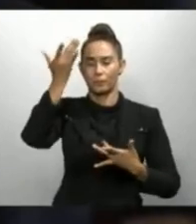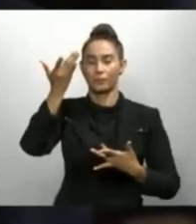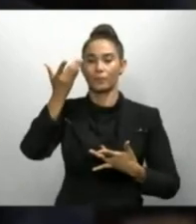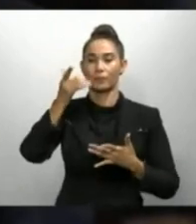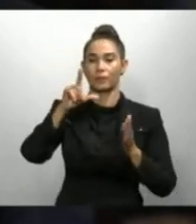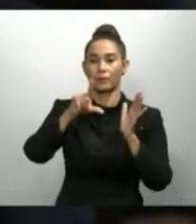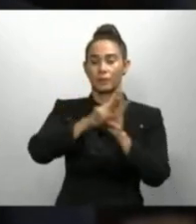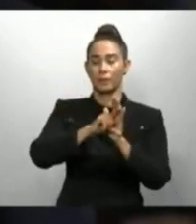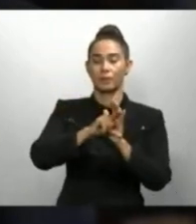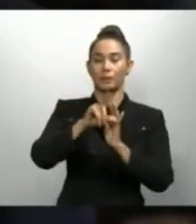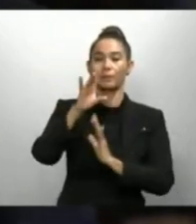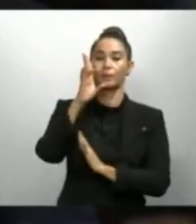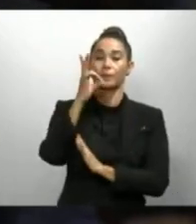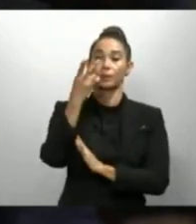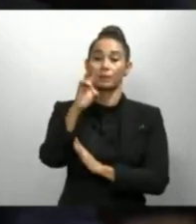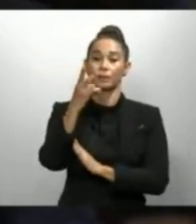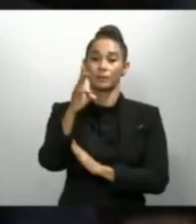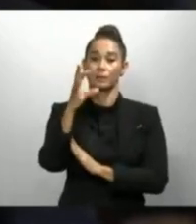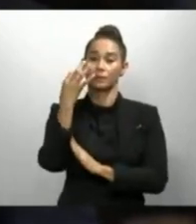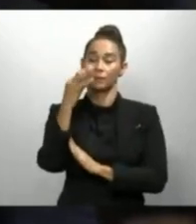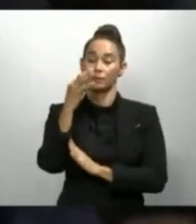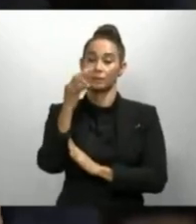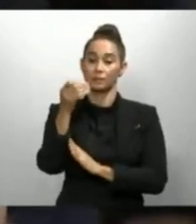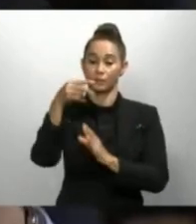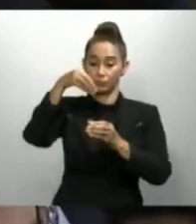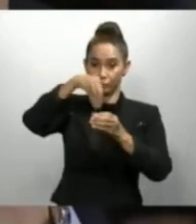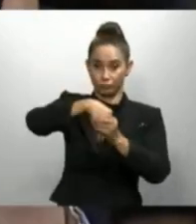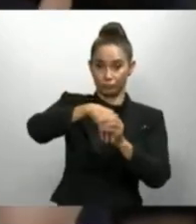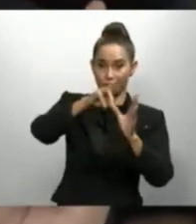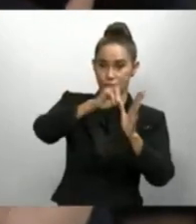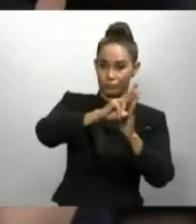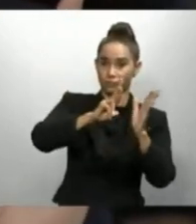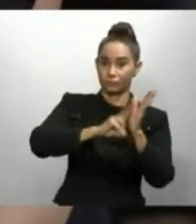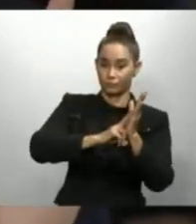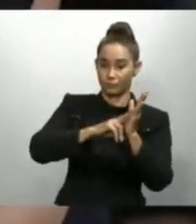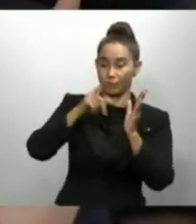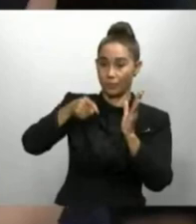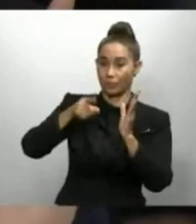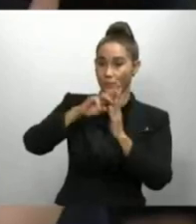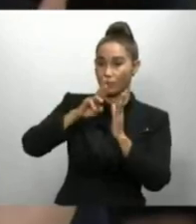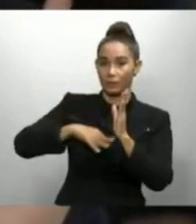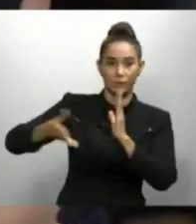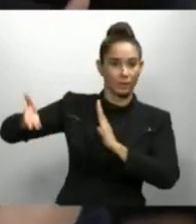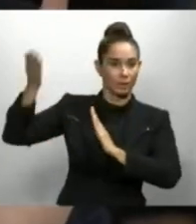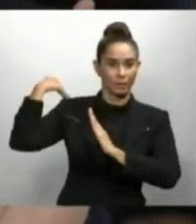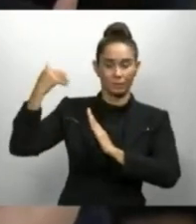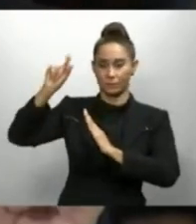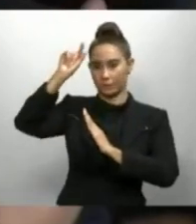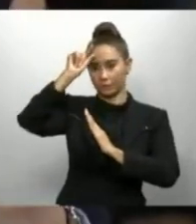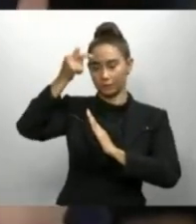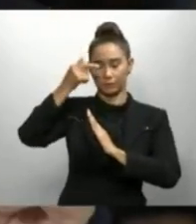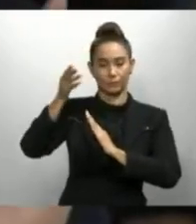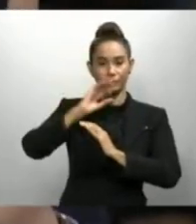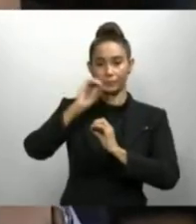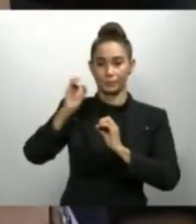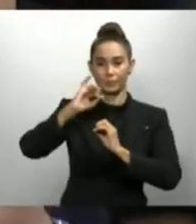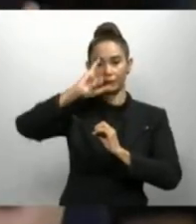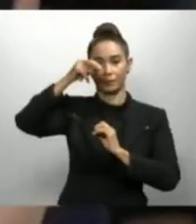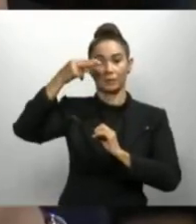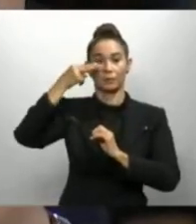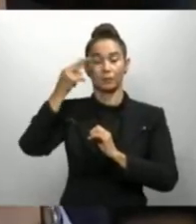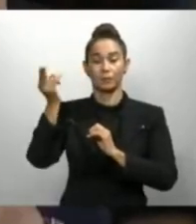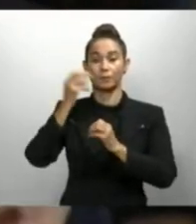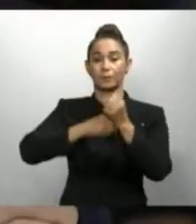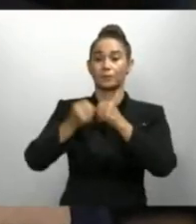ley 1719, por eso los reglamentos que no lo habían hecho las autoridades y el gobierno anterior, desde junio